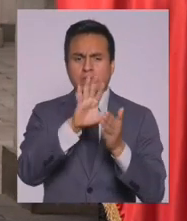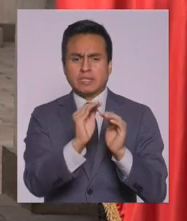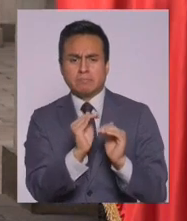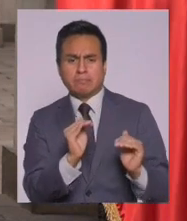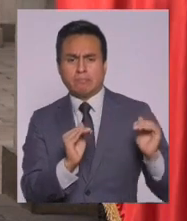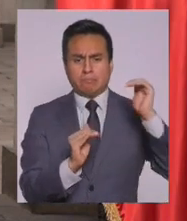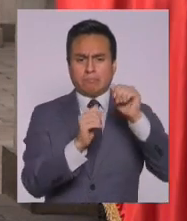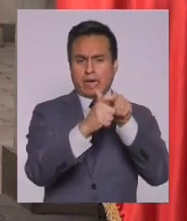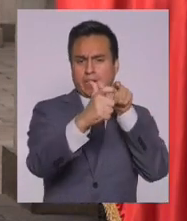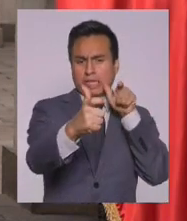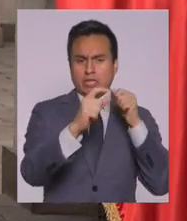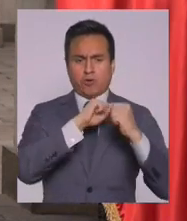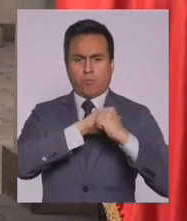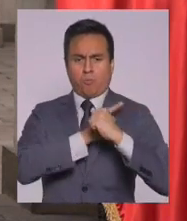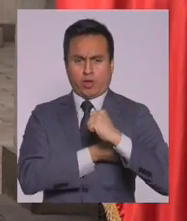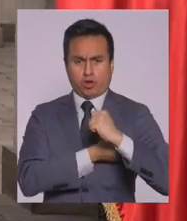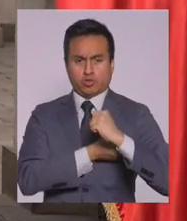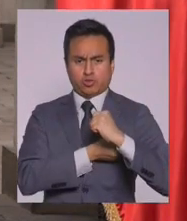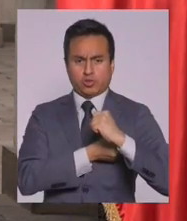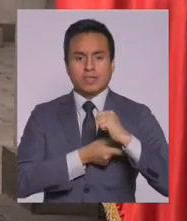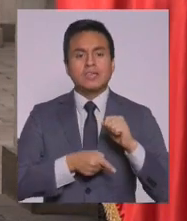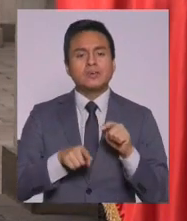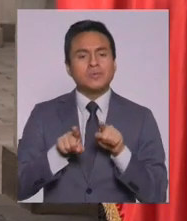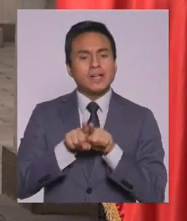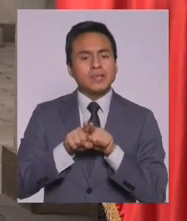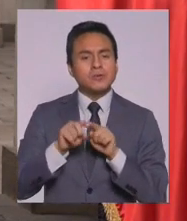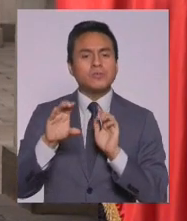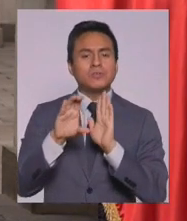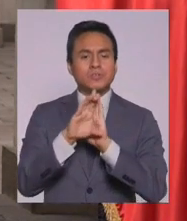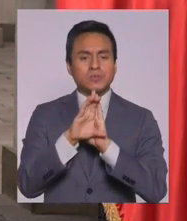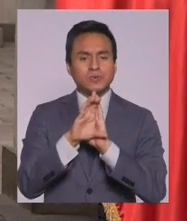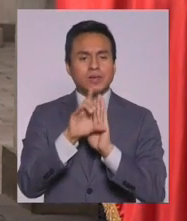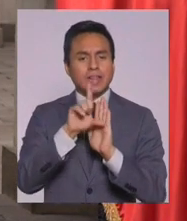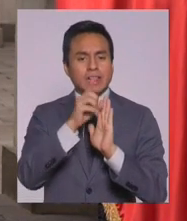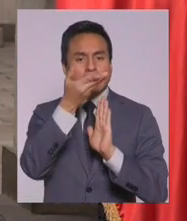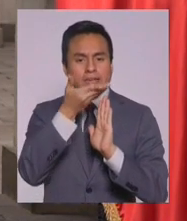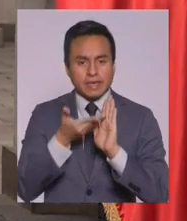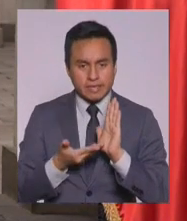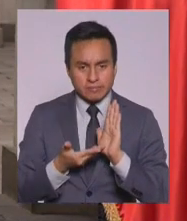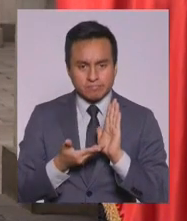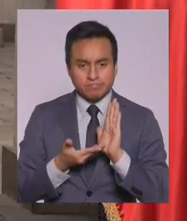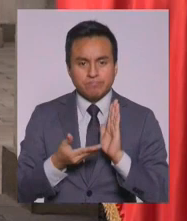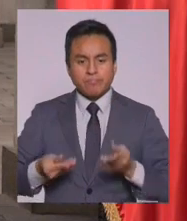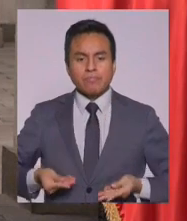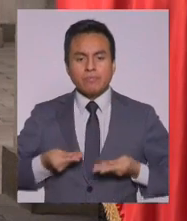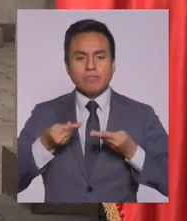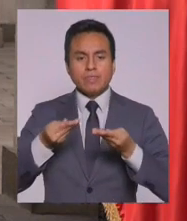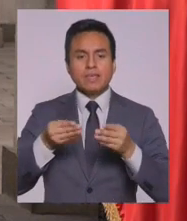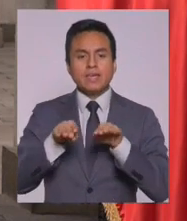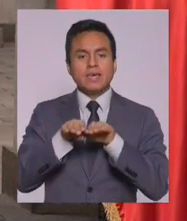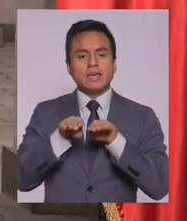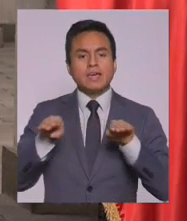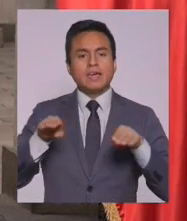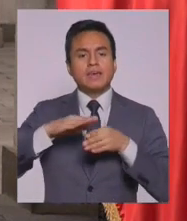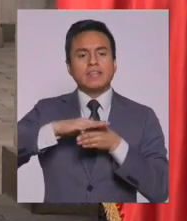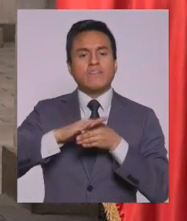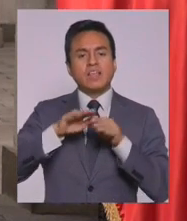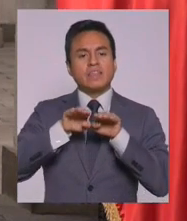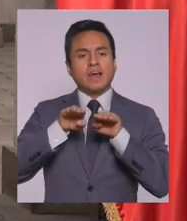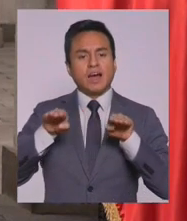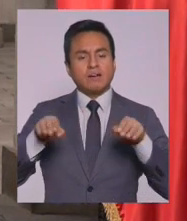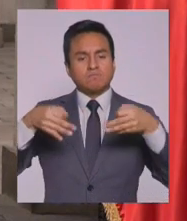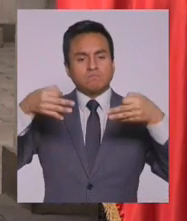más grandes o más poderosos, la Constitución y las leyes dan estabilidad y